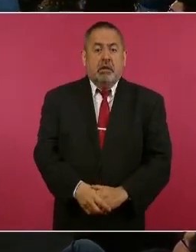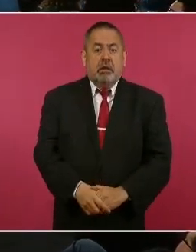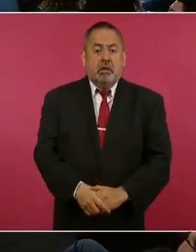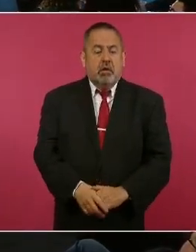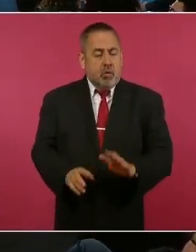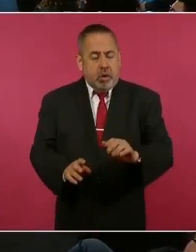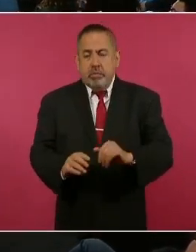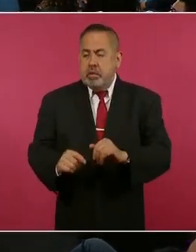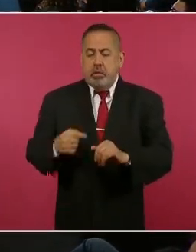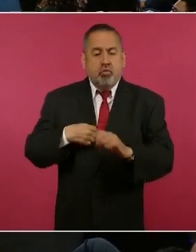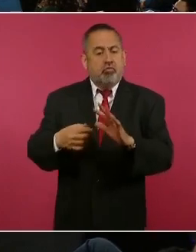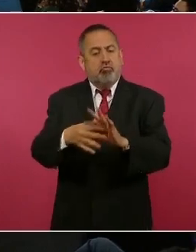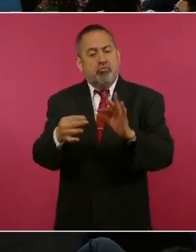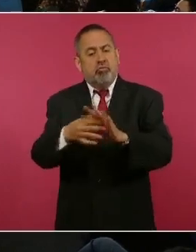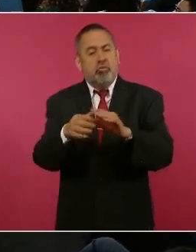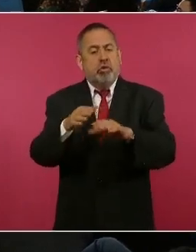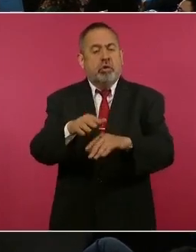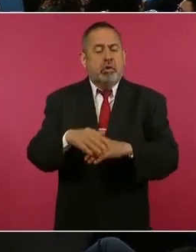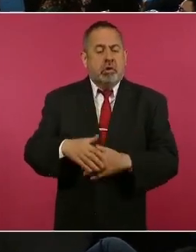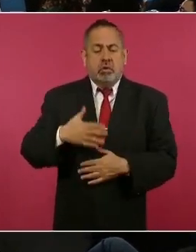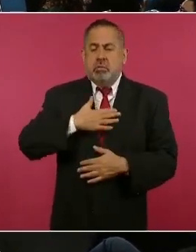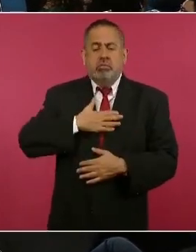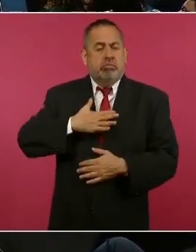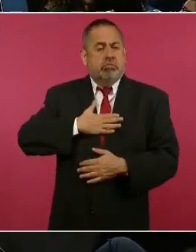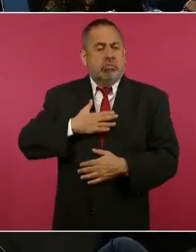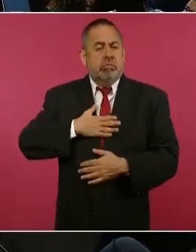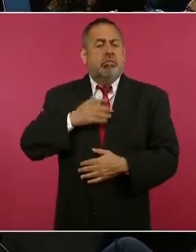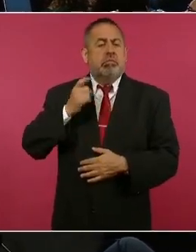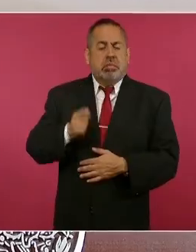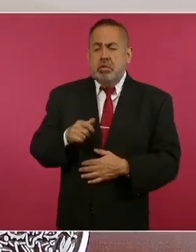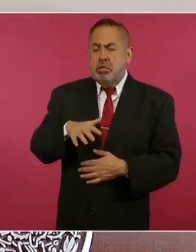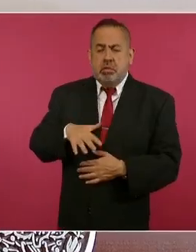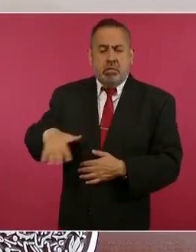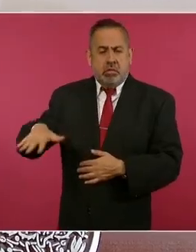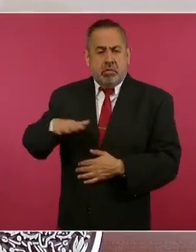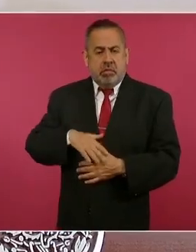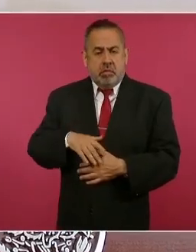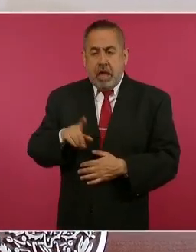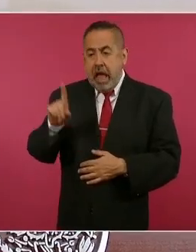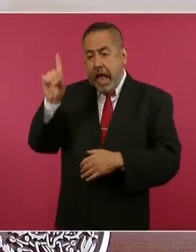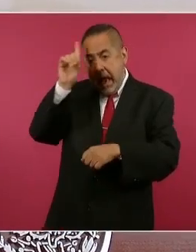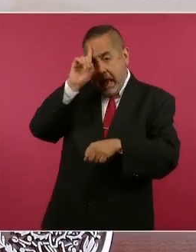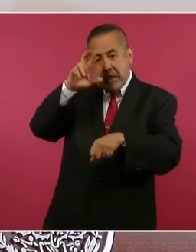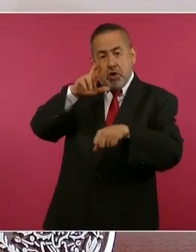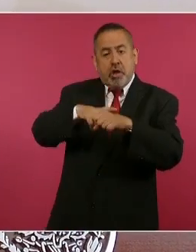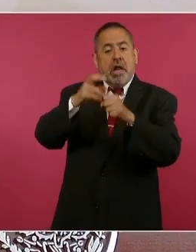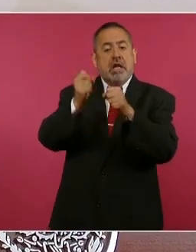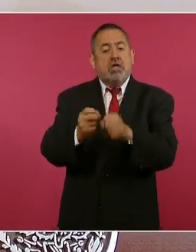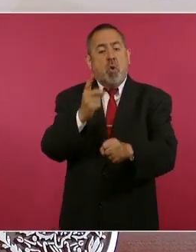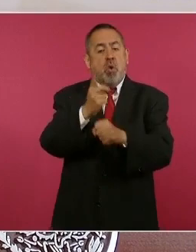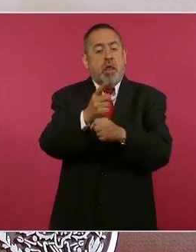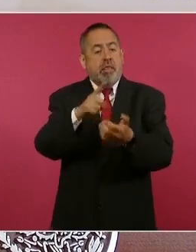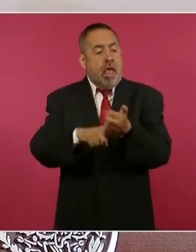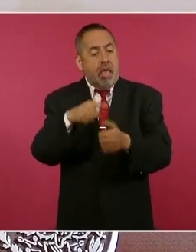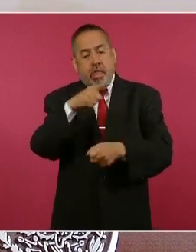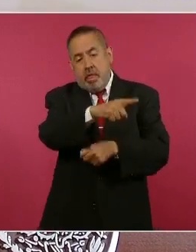Voy a hablar de la postura del asesor de seguridad,